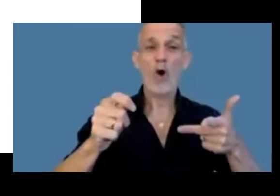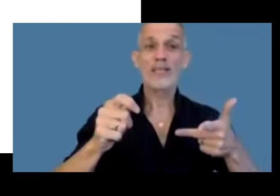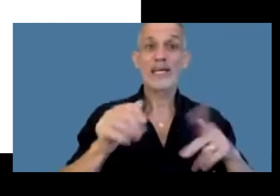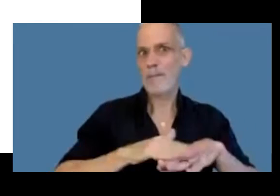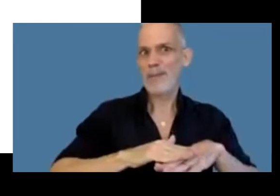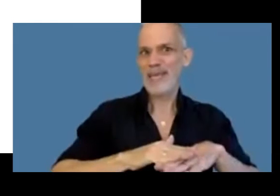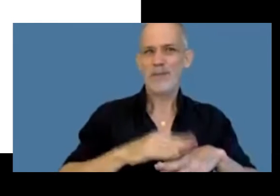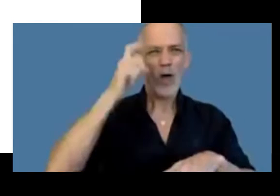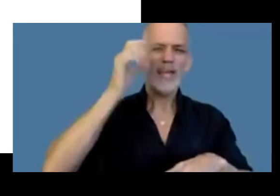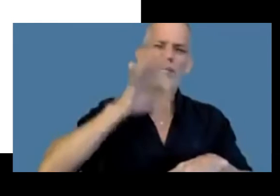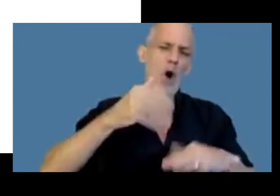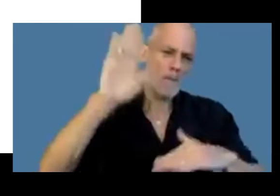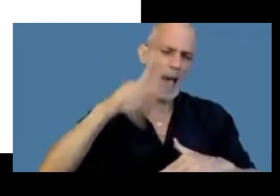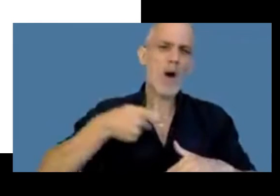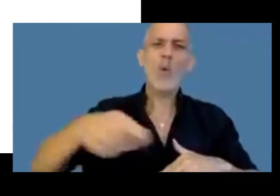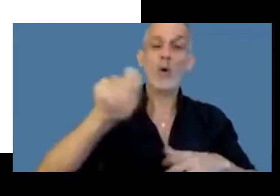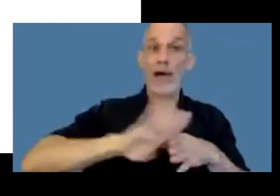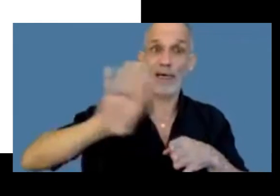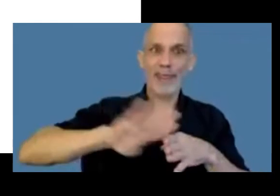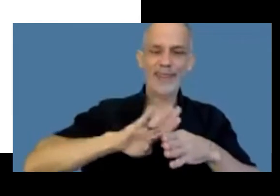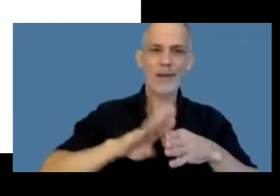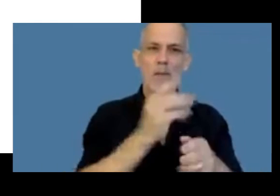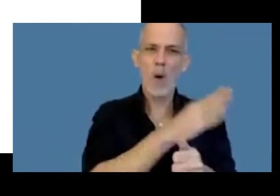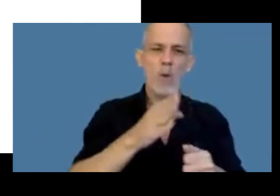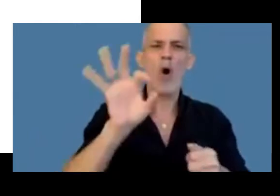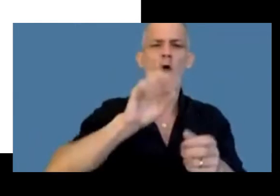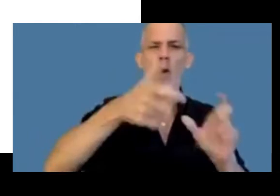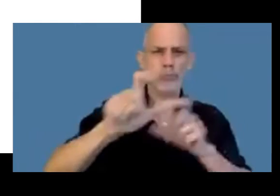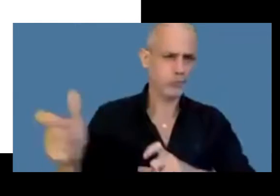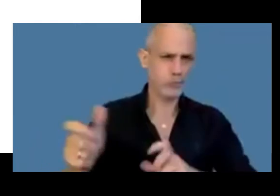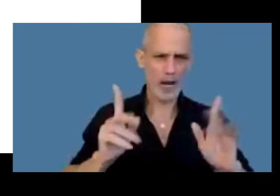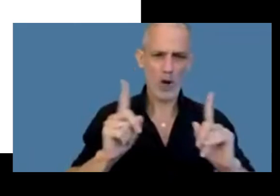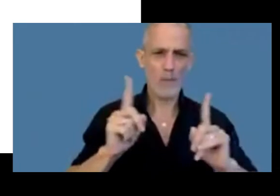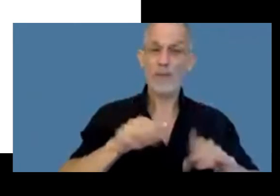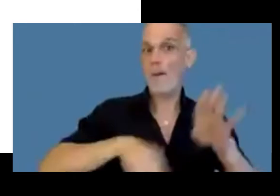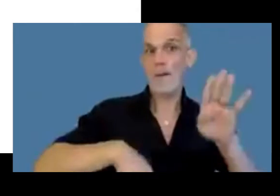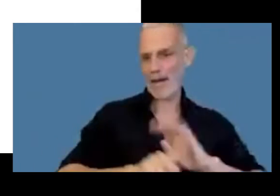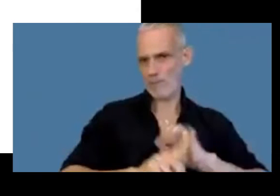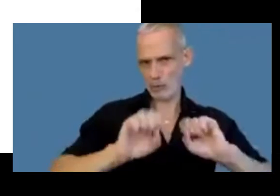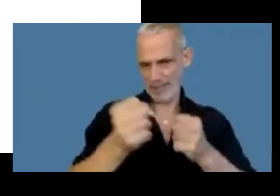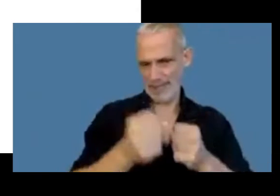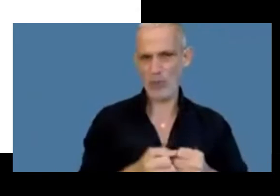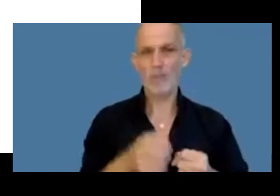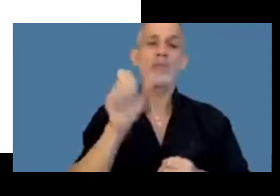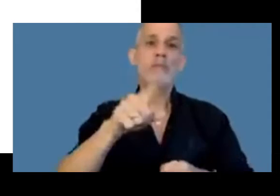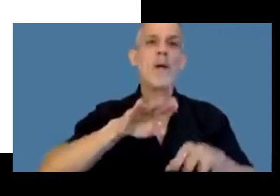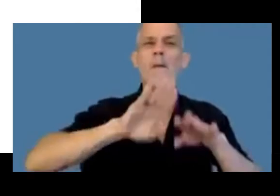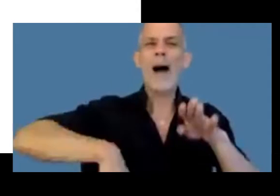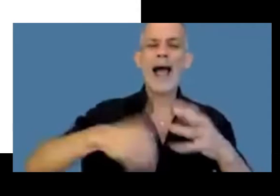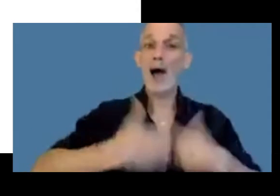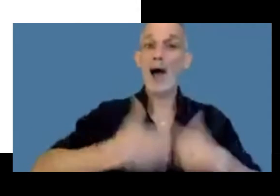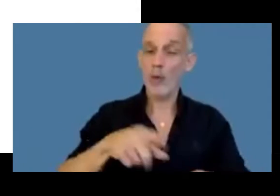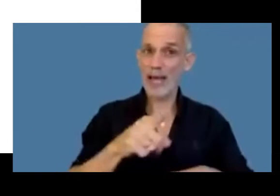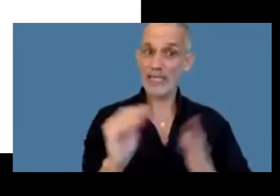10 o más, ya sean consecutivas o alternadas. La característica de la baja automática prevista